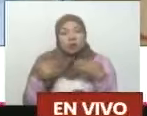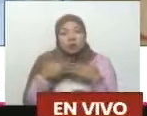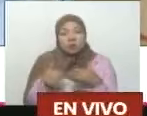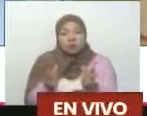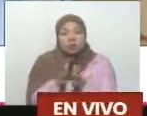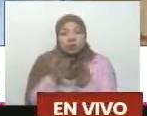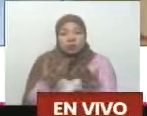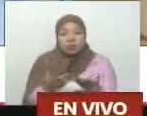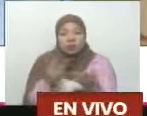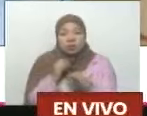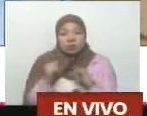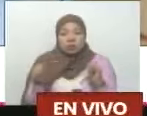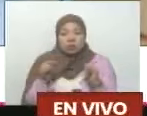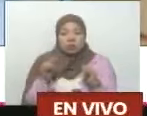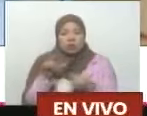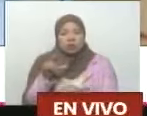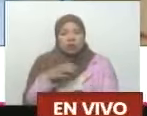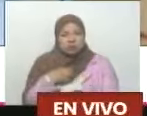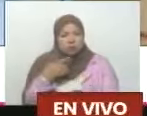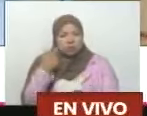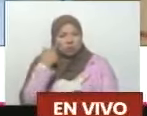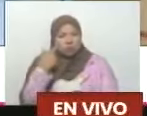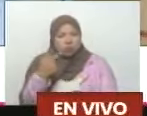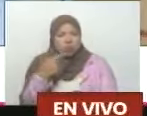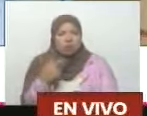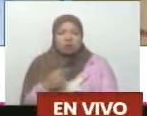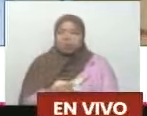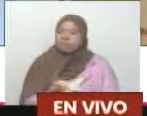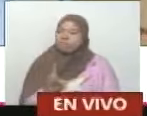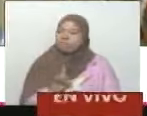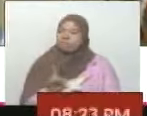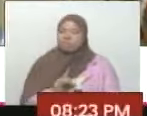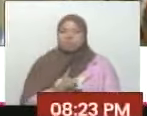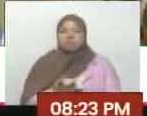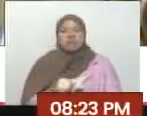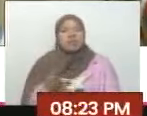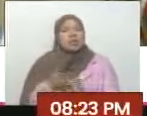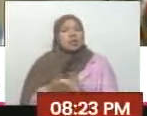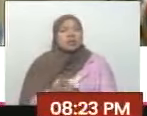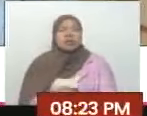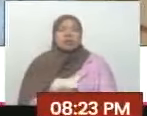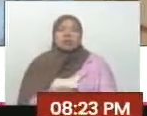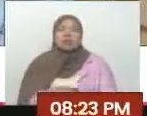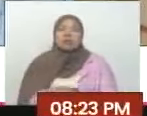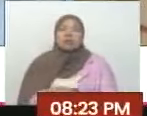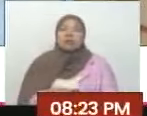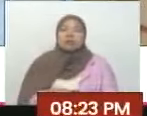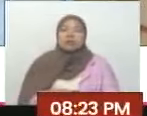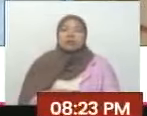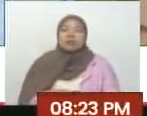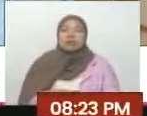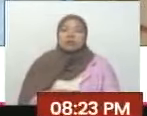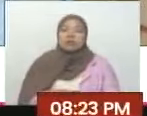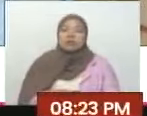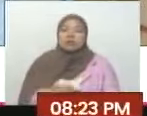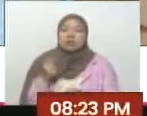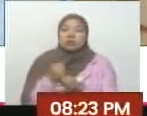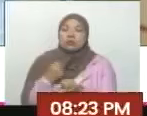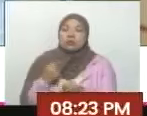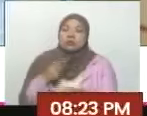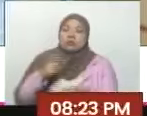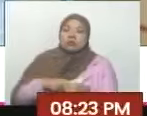del libro Final de Partida. No sé si ha tenido la oportunidad de leerlo. No, ¿de qué se trata? Se llama Final de Partida, Élites contra Élites y